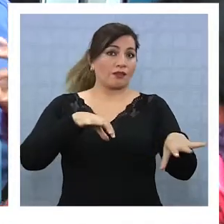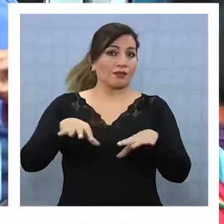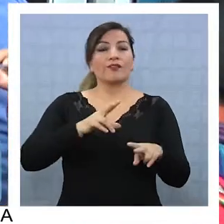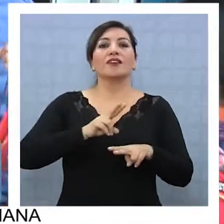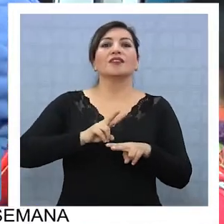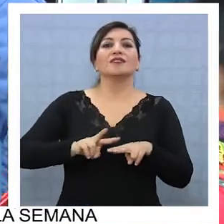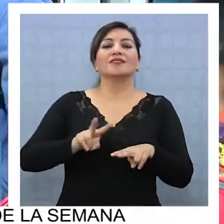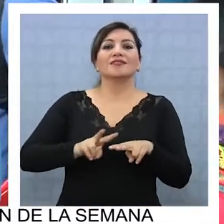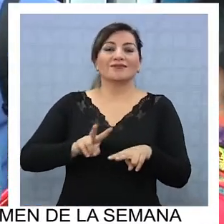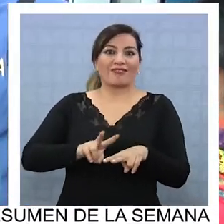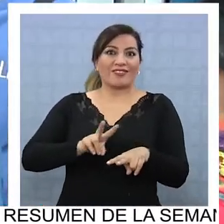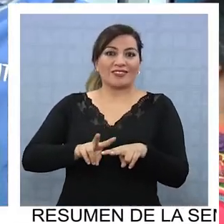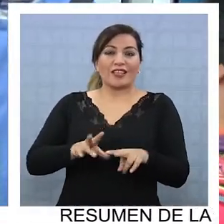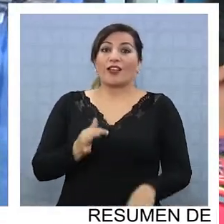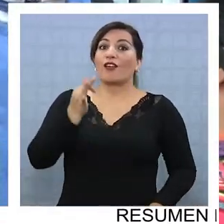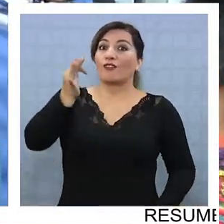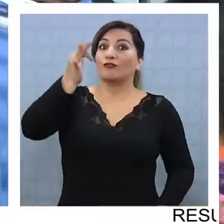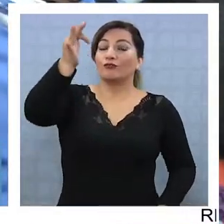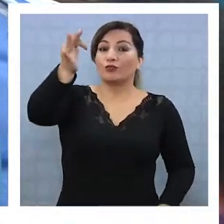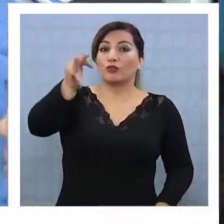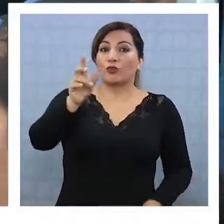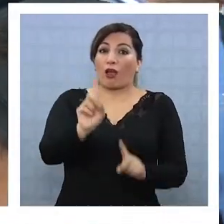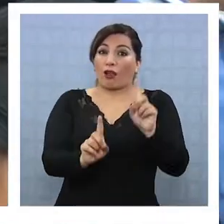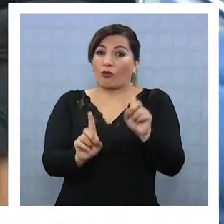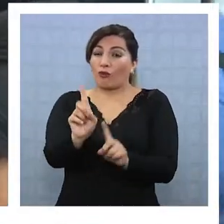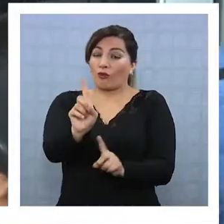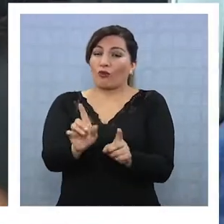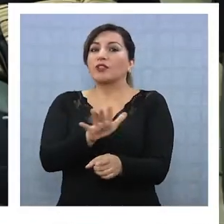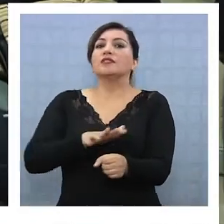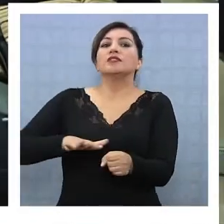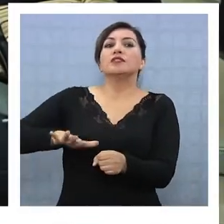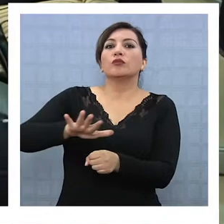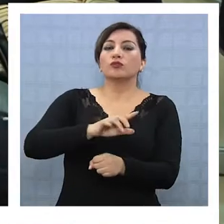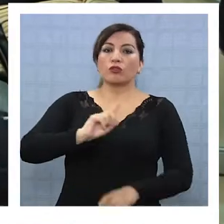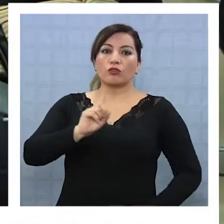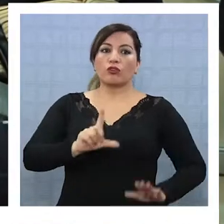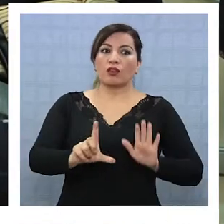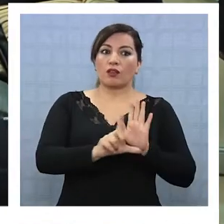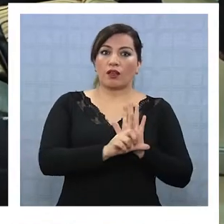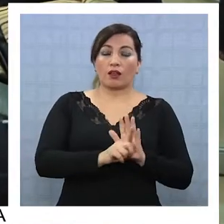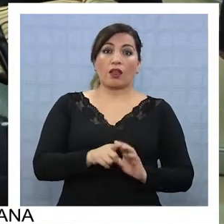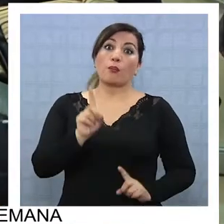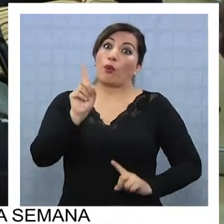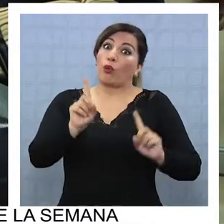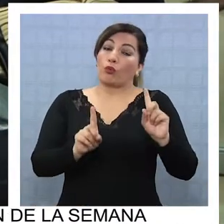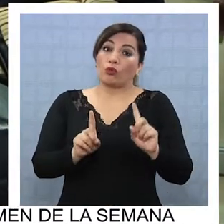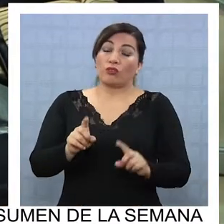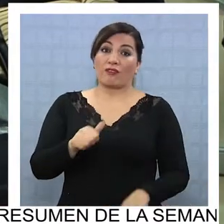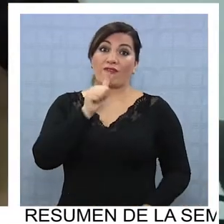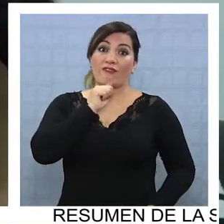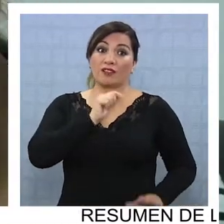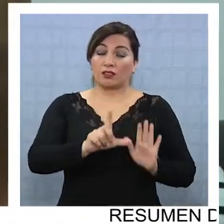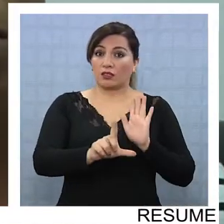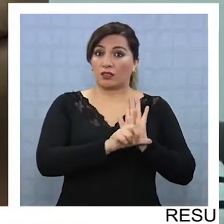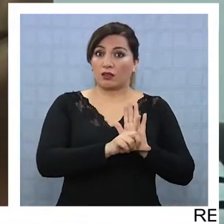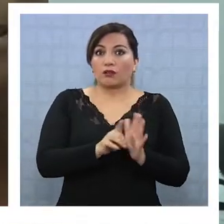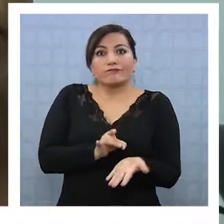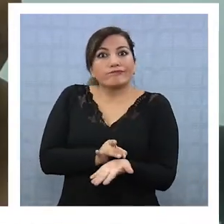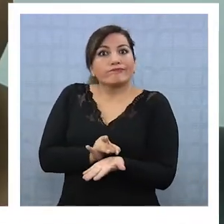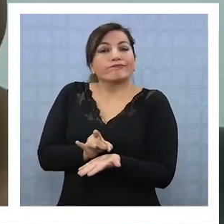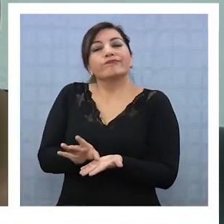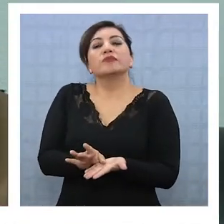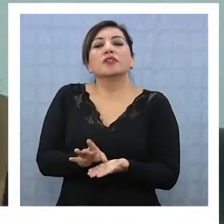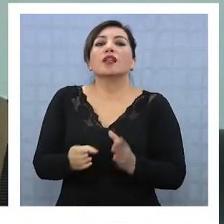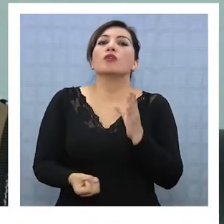actividad que determinará el futuro de las personas que tenían una situación irregular, existiendo la opción de expulsar del país a quienes